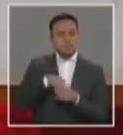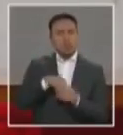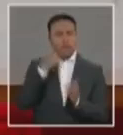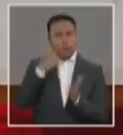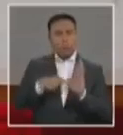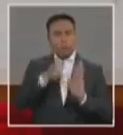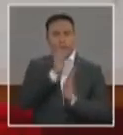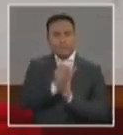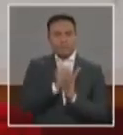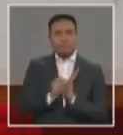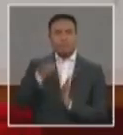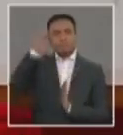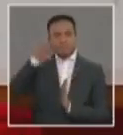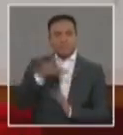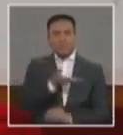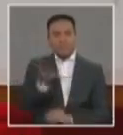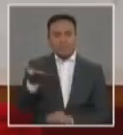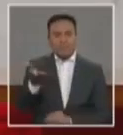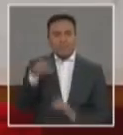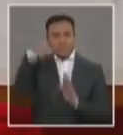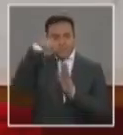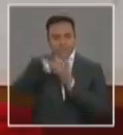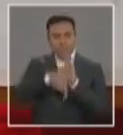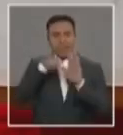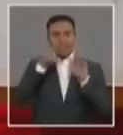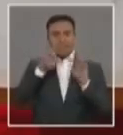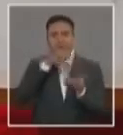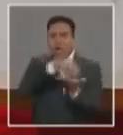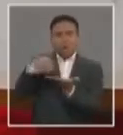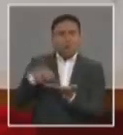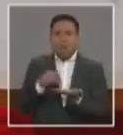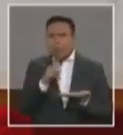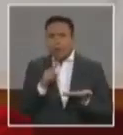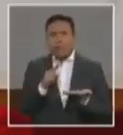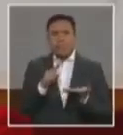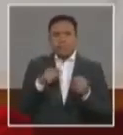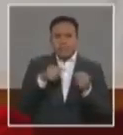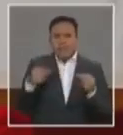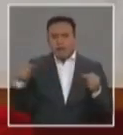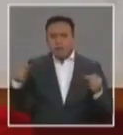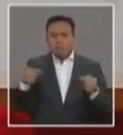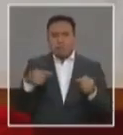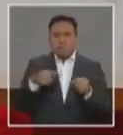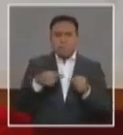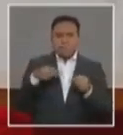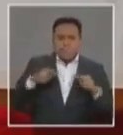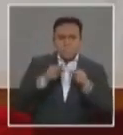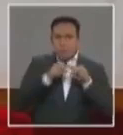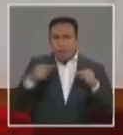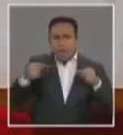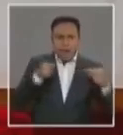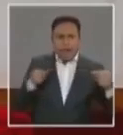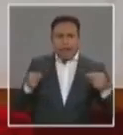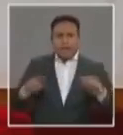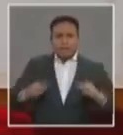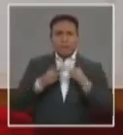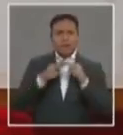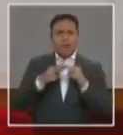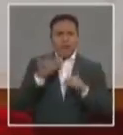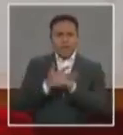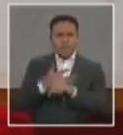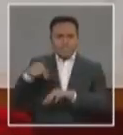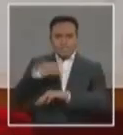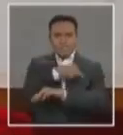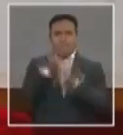terminar con esto una crisis que se expresó derechamente en talcahuano el alcalde también podrá comentarla a propósito de eh la situación de